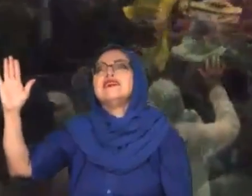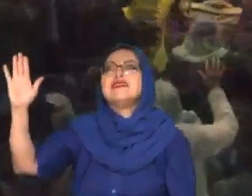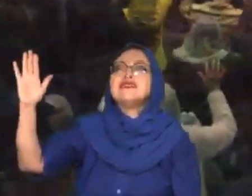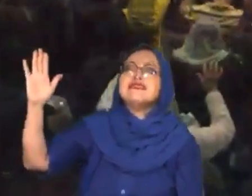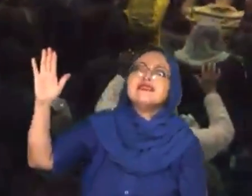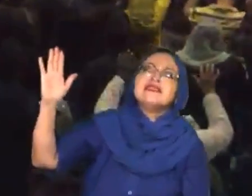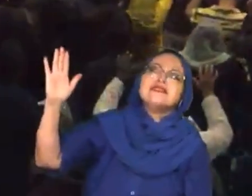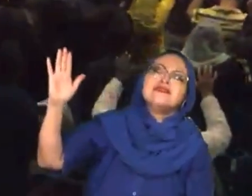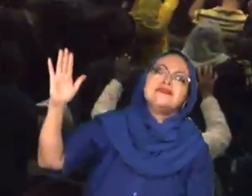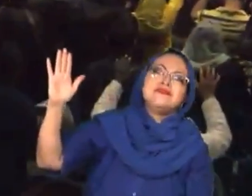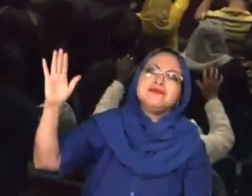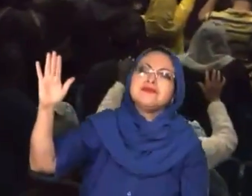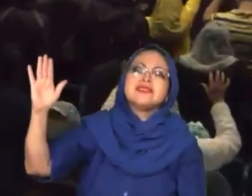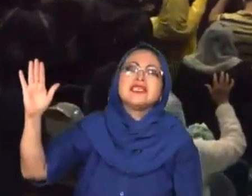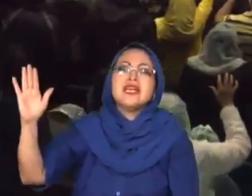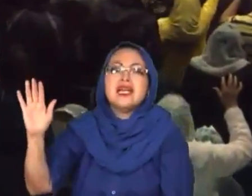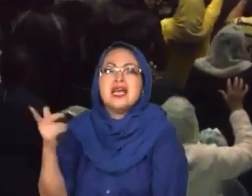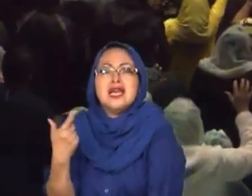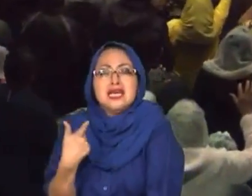estuviera,